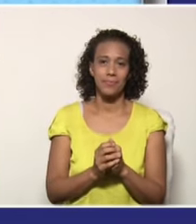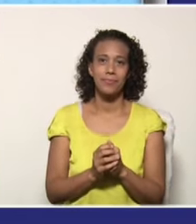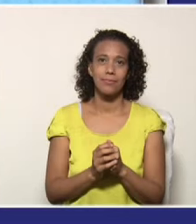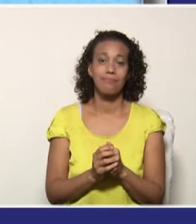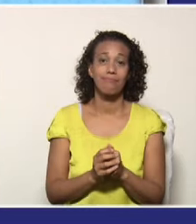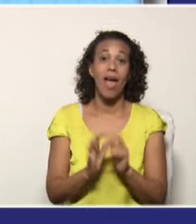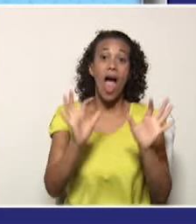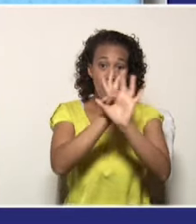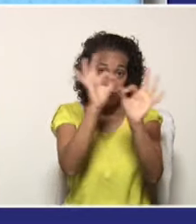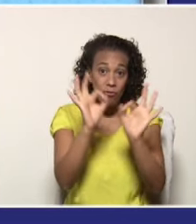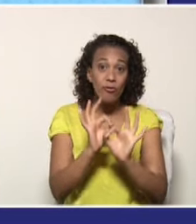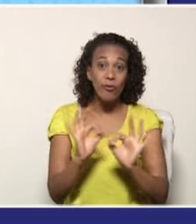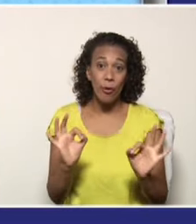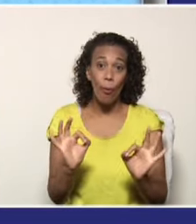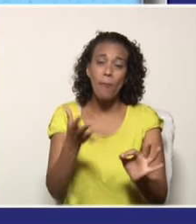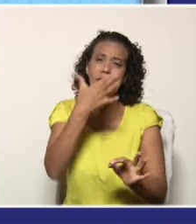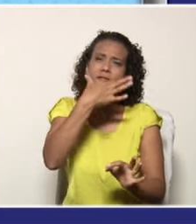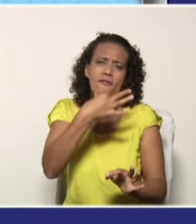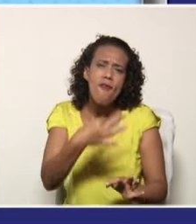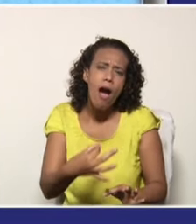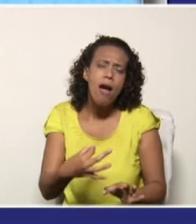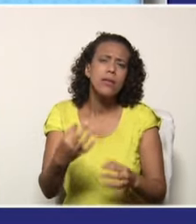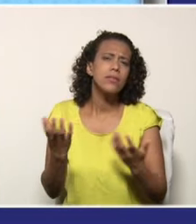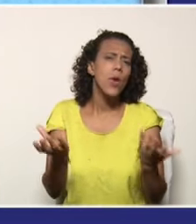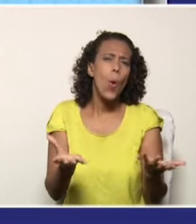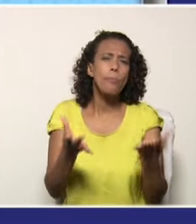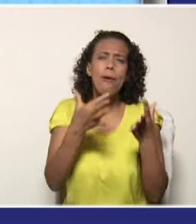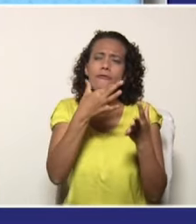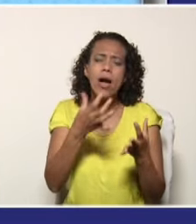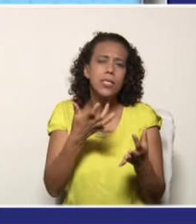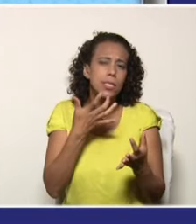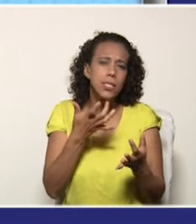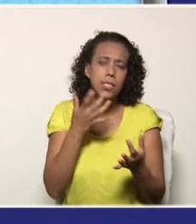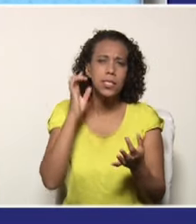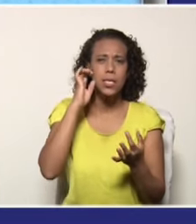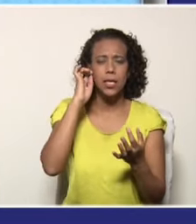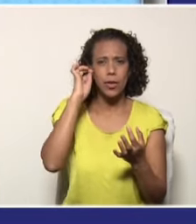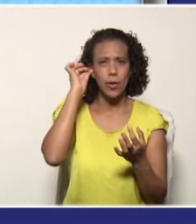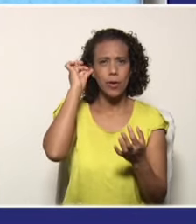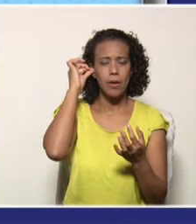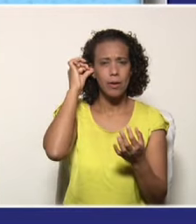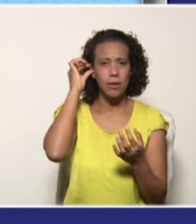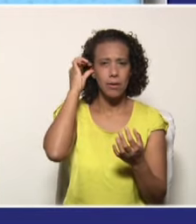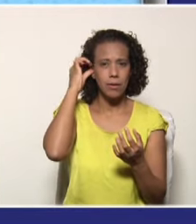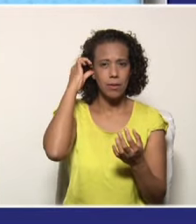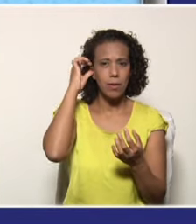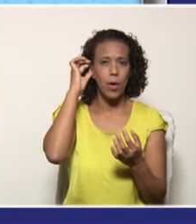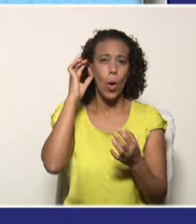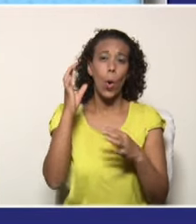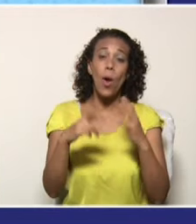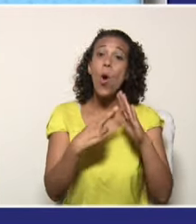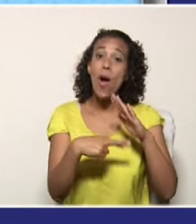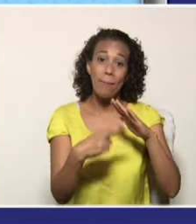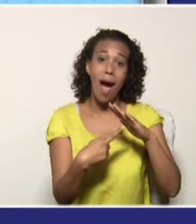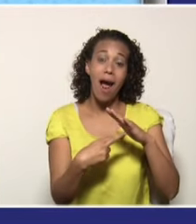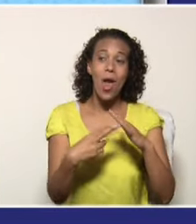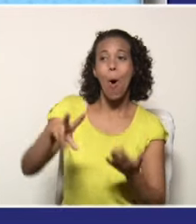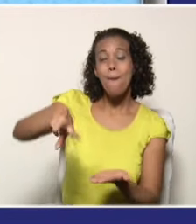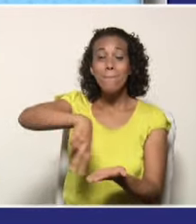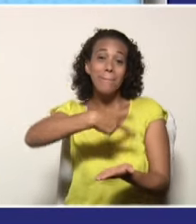Esto es una manera muy sencilla de cómo hacemos nosotros recreación. Un baile o